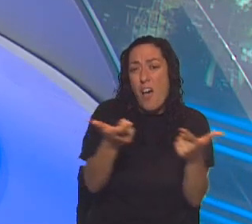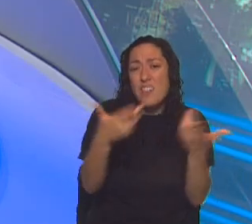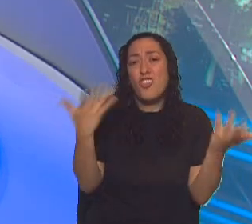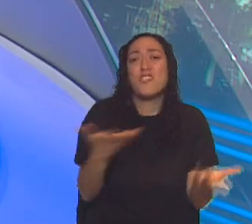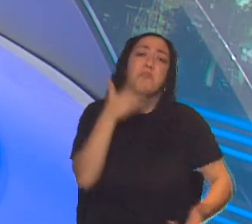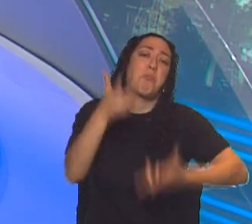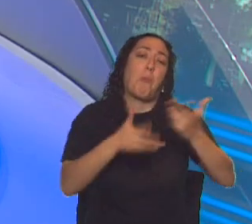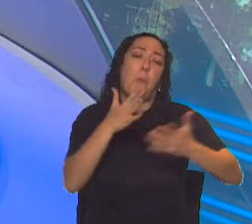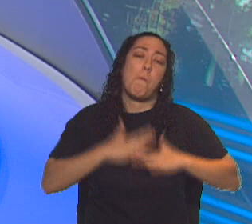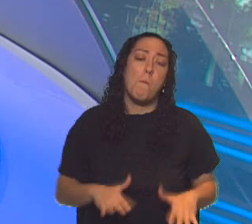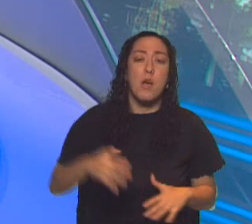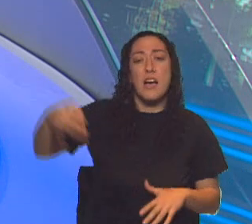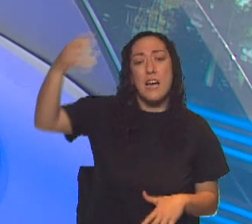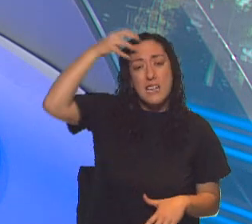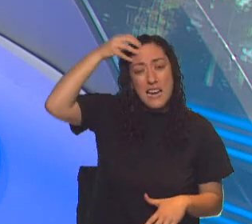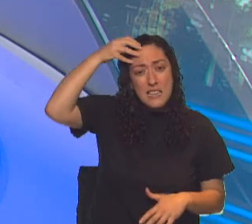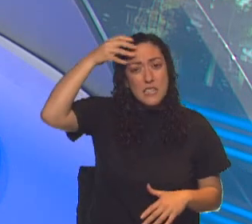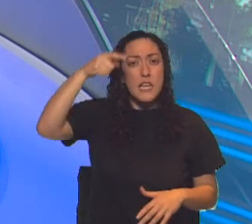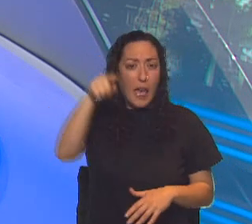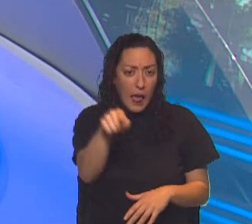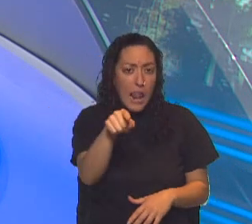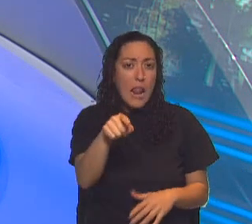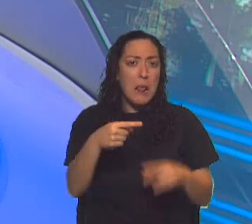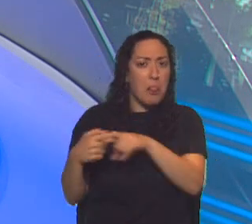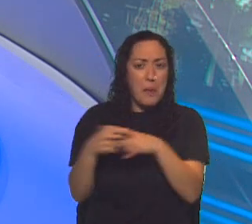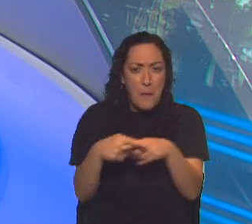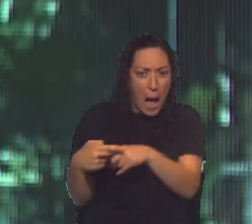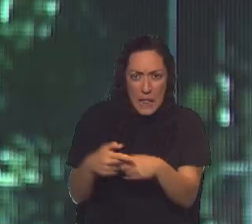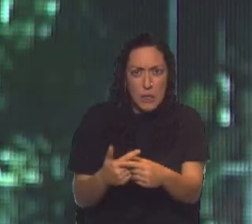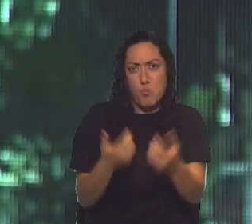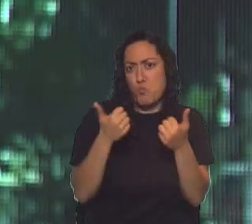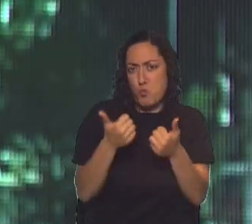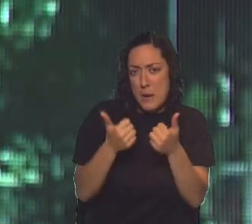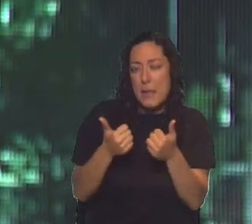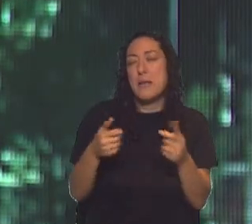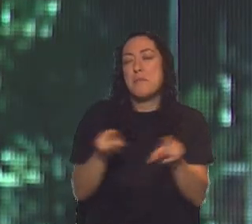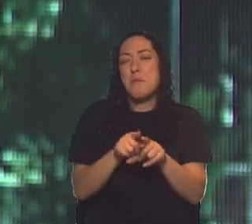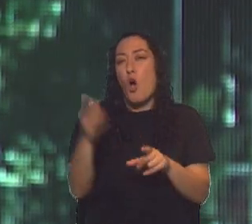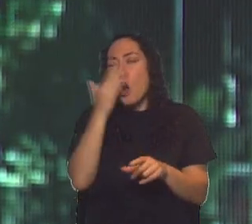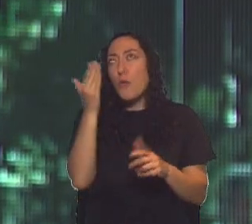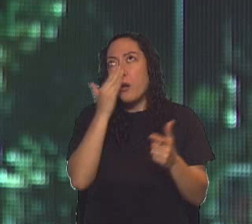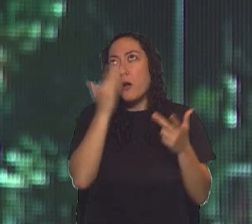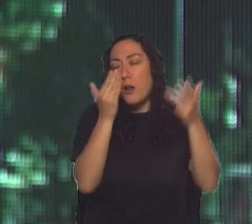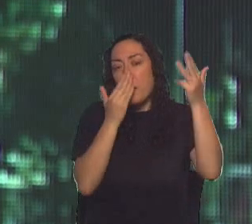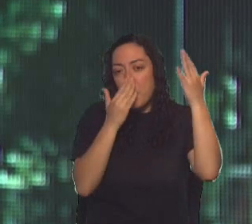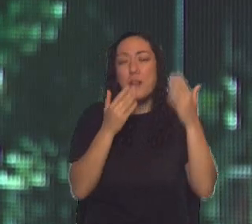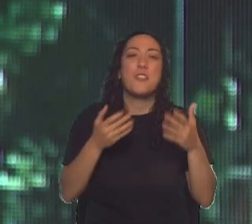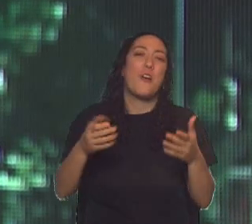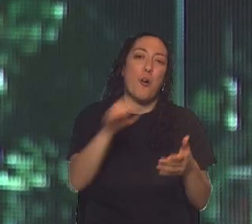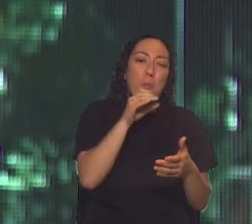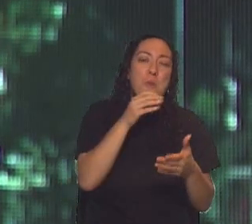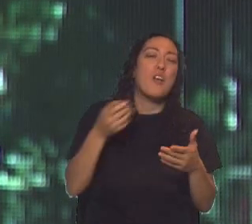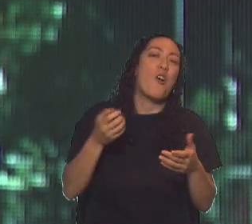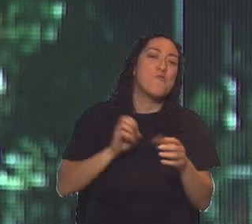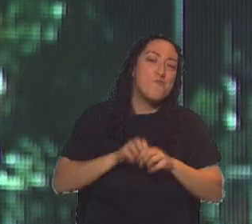que por ejemplo chiaretti es muy bueno en en el debate hay muchos memes porque habla mucho de Córdoba bueno el tipo es gobernador de Córdoba